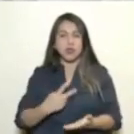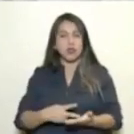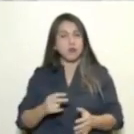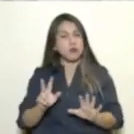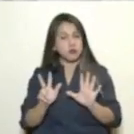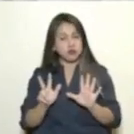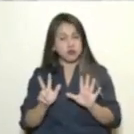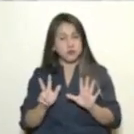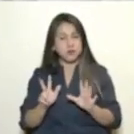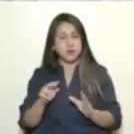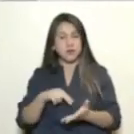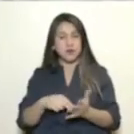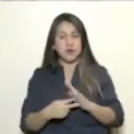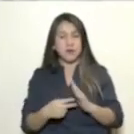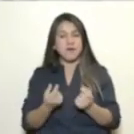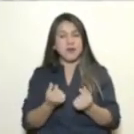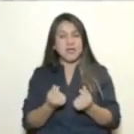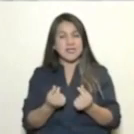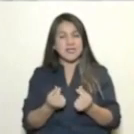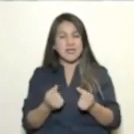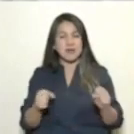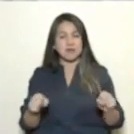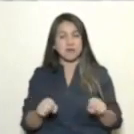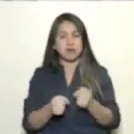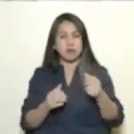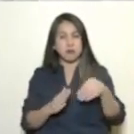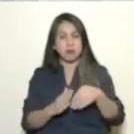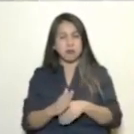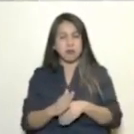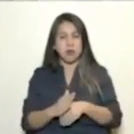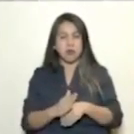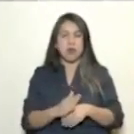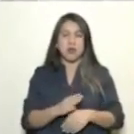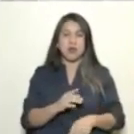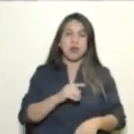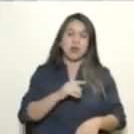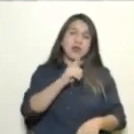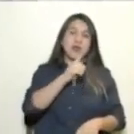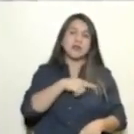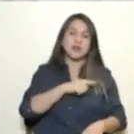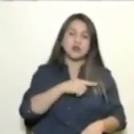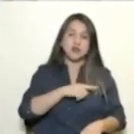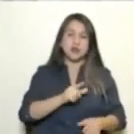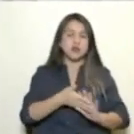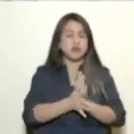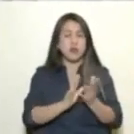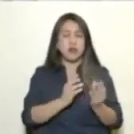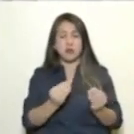2008, la crisis financiera que quebró Lehman Brothers, el New Wall Street y qué sé